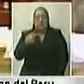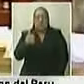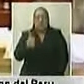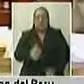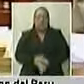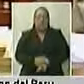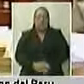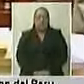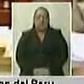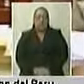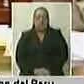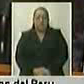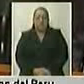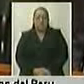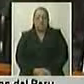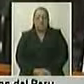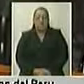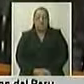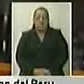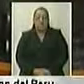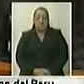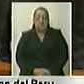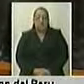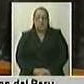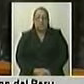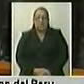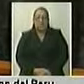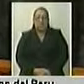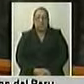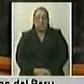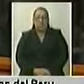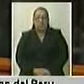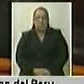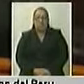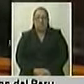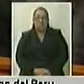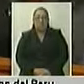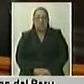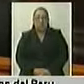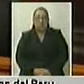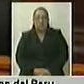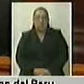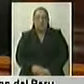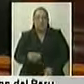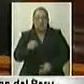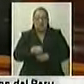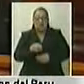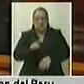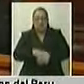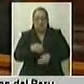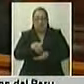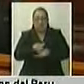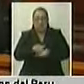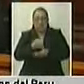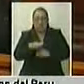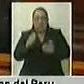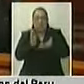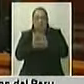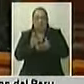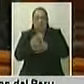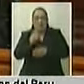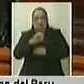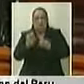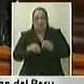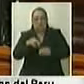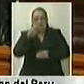Presidente, definitivamente esta iniciativa legislativa es en virtud de debilitar al Colegio